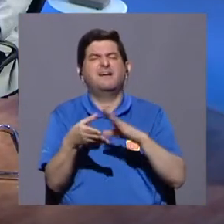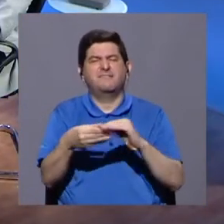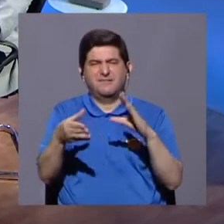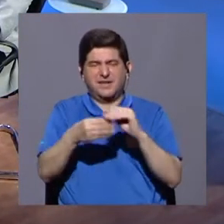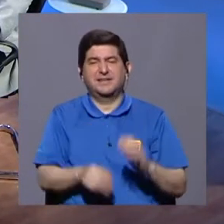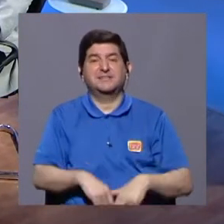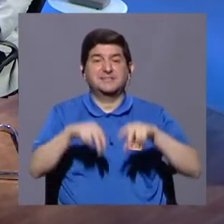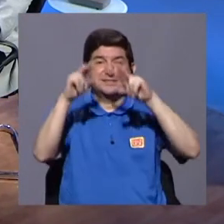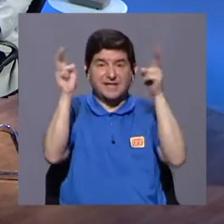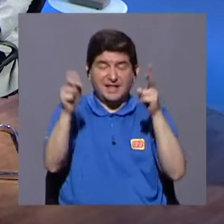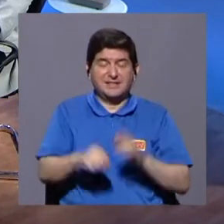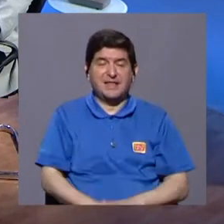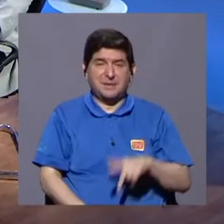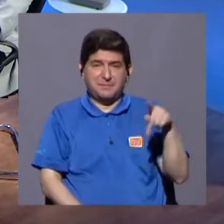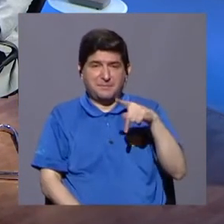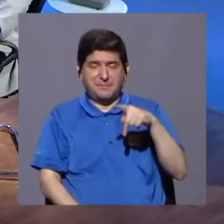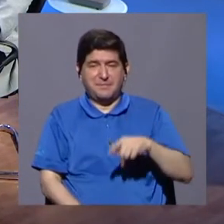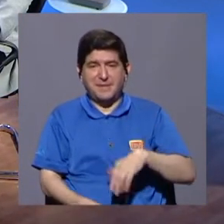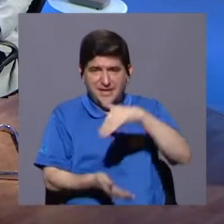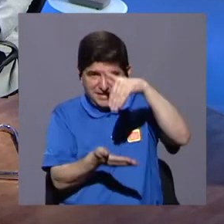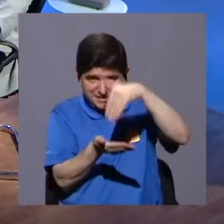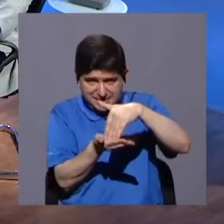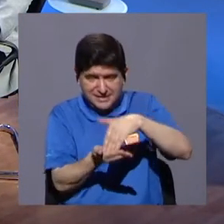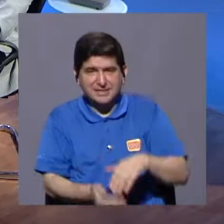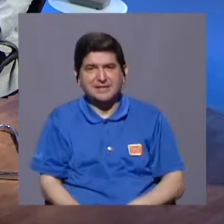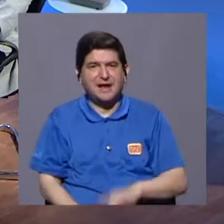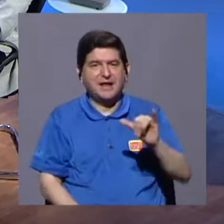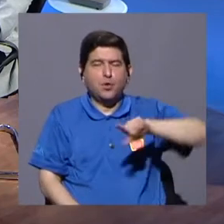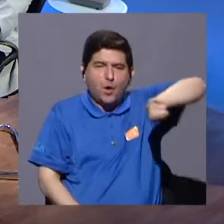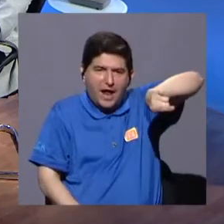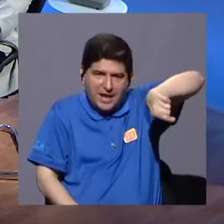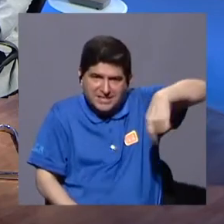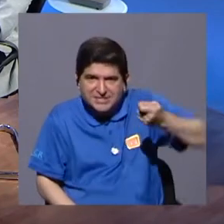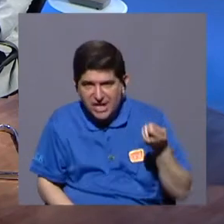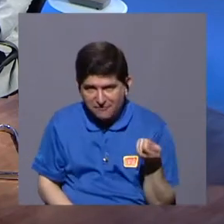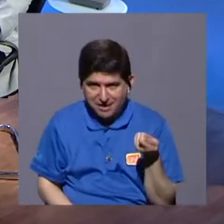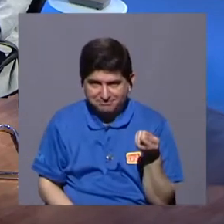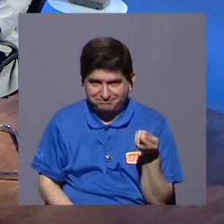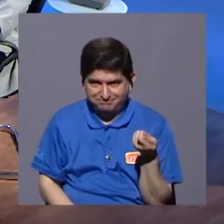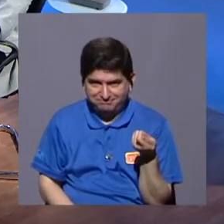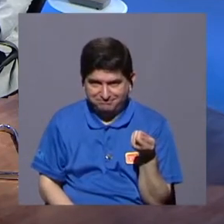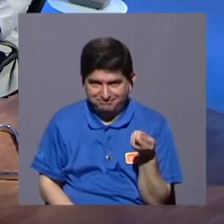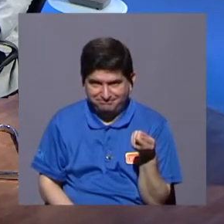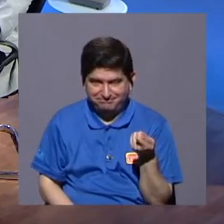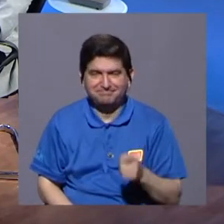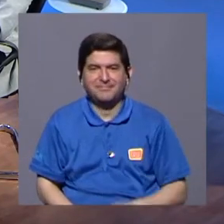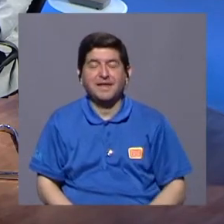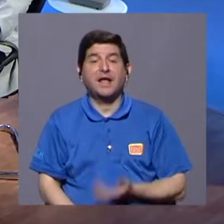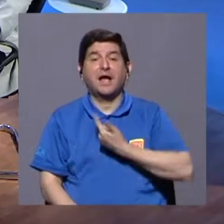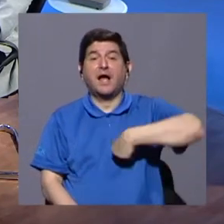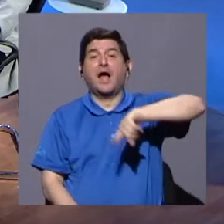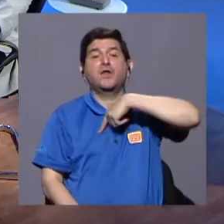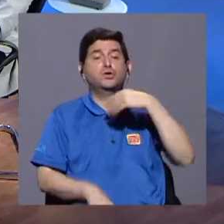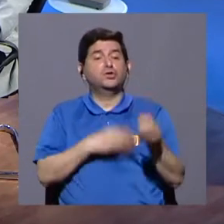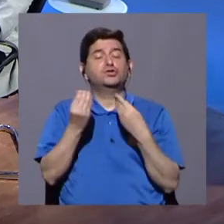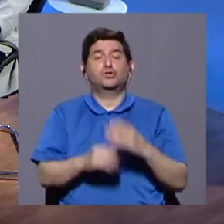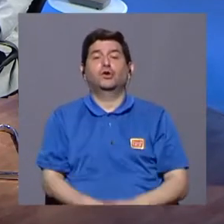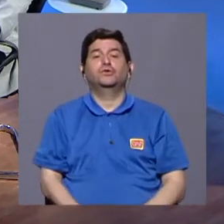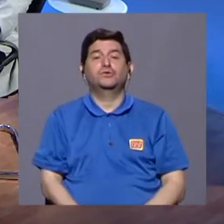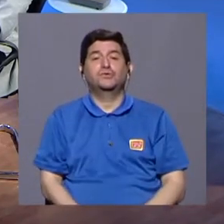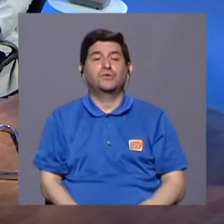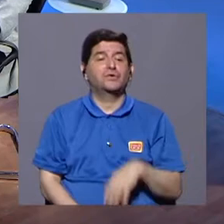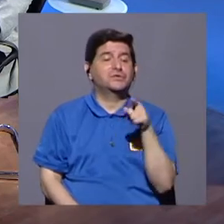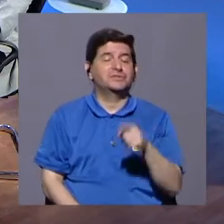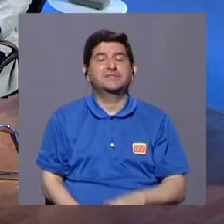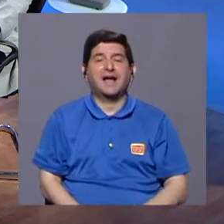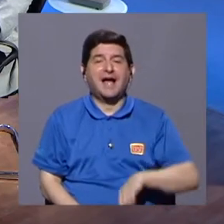que el tema con la proteína espigas que funciona como una llave en un ser rojo verdad entonces nosotros lo que hacemos es como pegarle